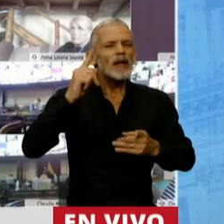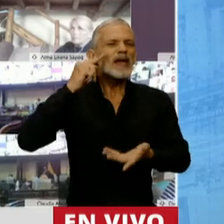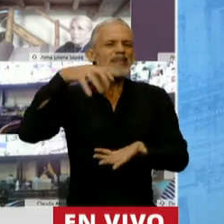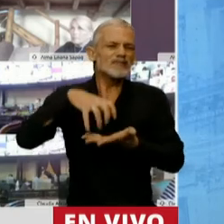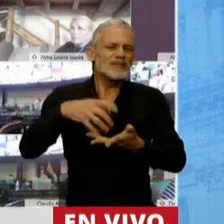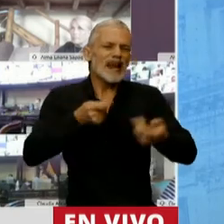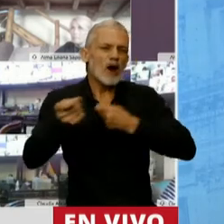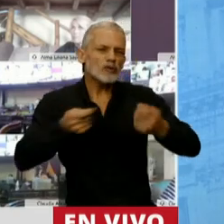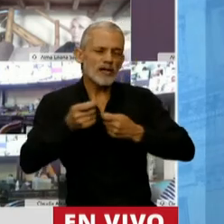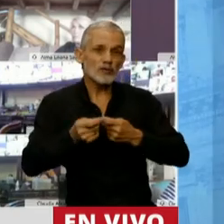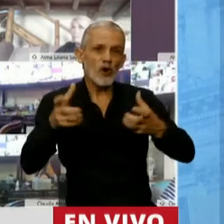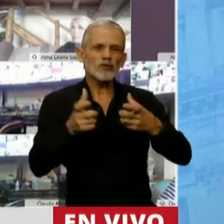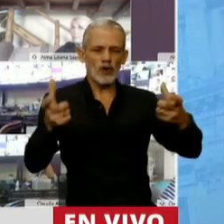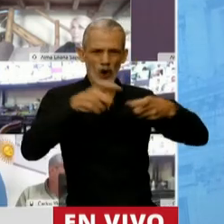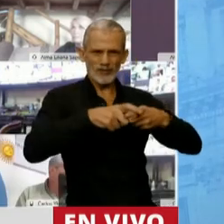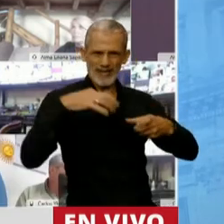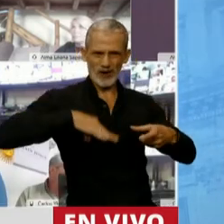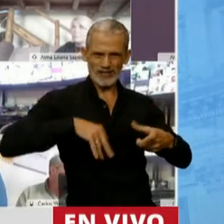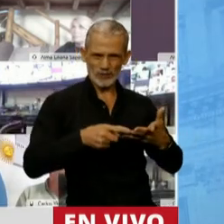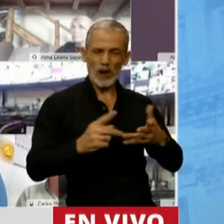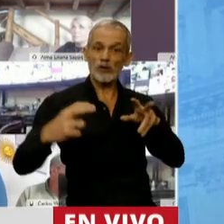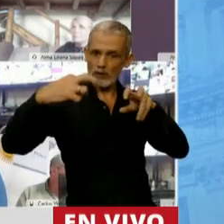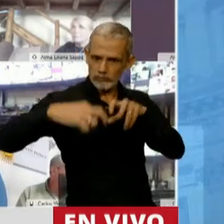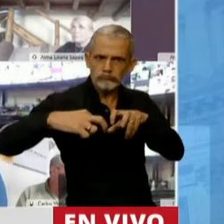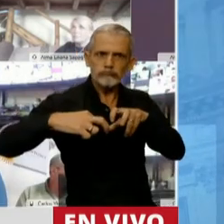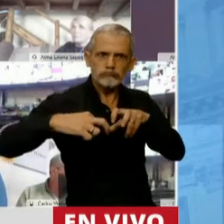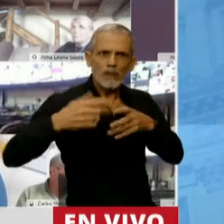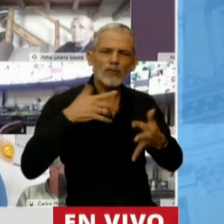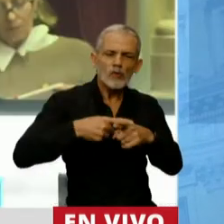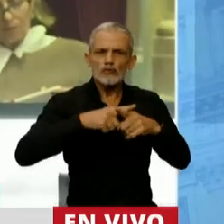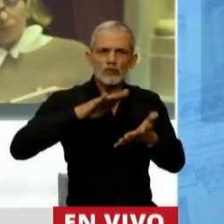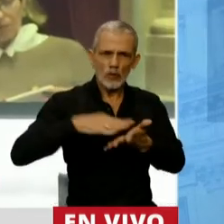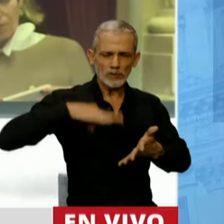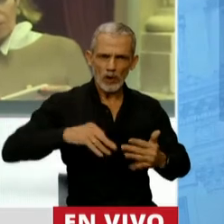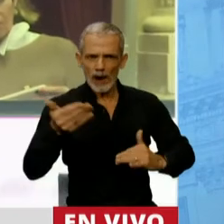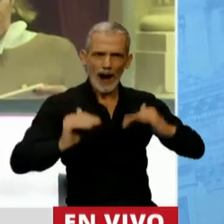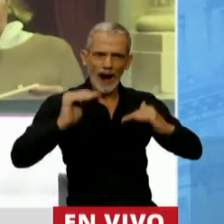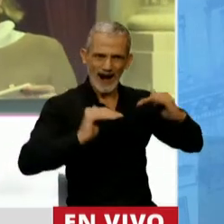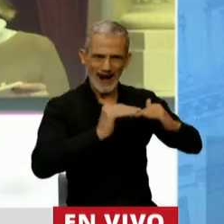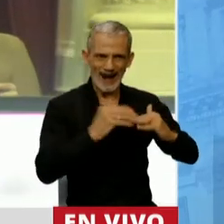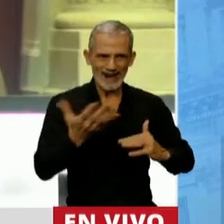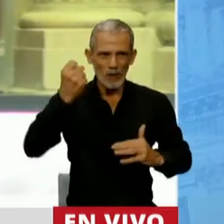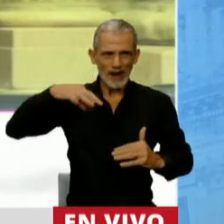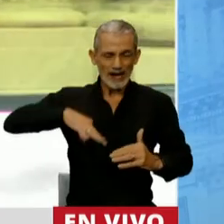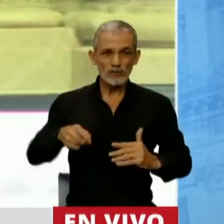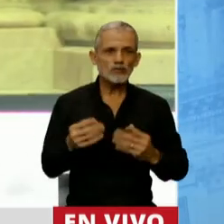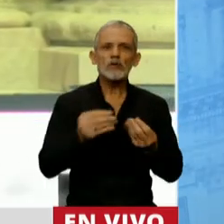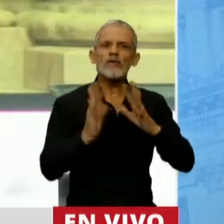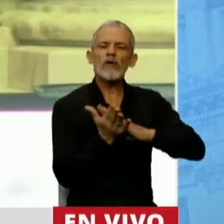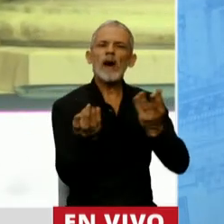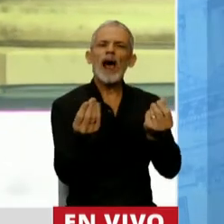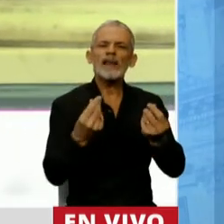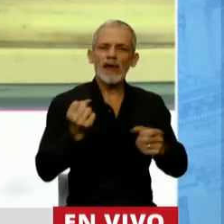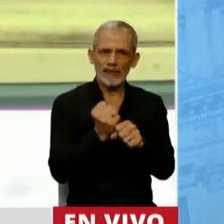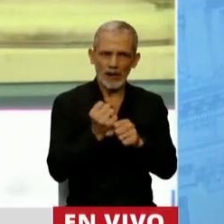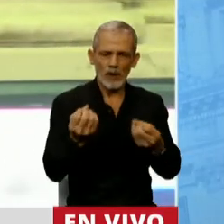de la negociación del Consejo del Salario, las paritarias que le permitieron a los trabajadores no solamente recuperar el salario, sino las condiciones de trabajo.